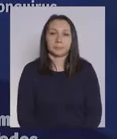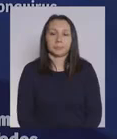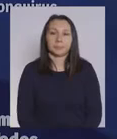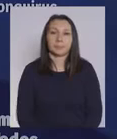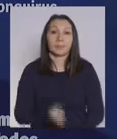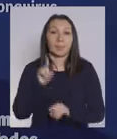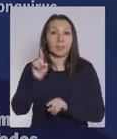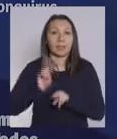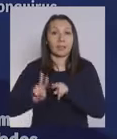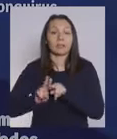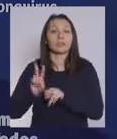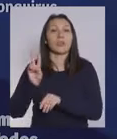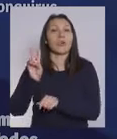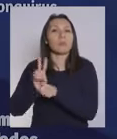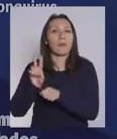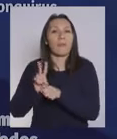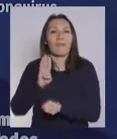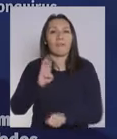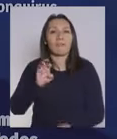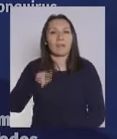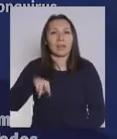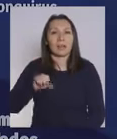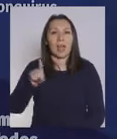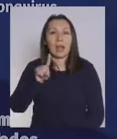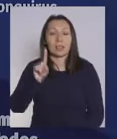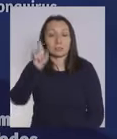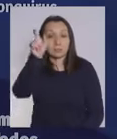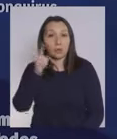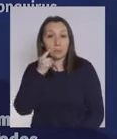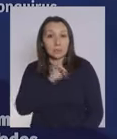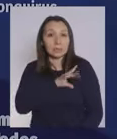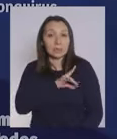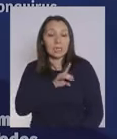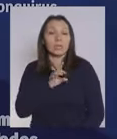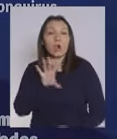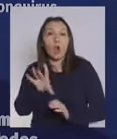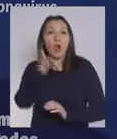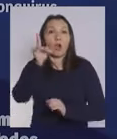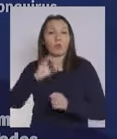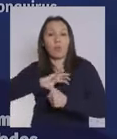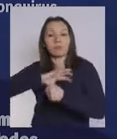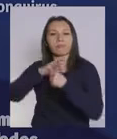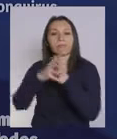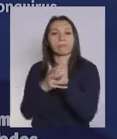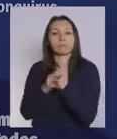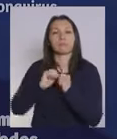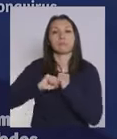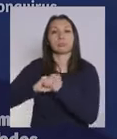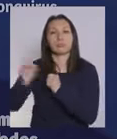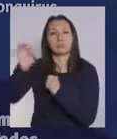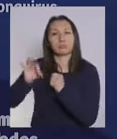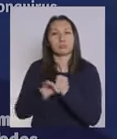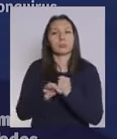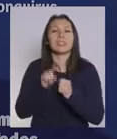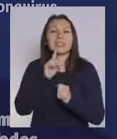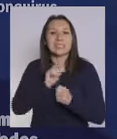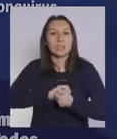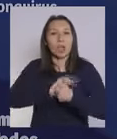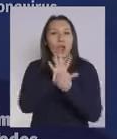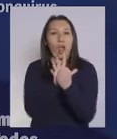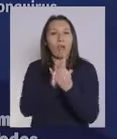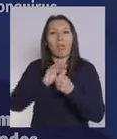Lo que ha hecho el profesor Bernales es descubrir un bloqueador de la proteína Spike que tiene el coronavirus en